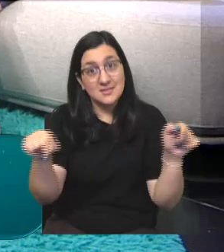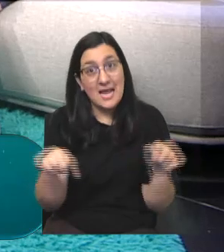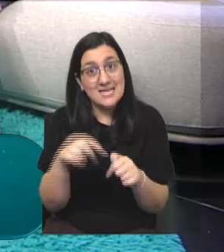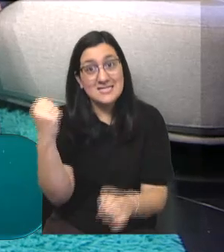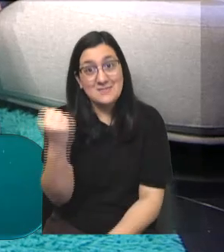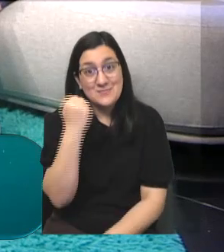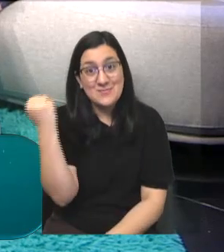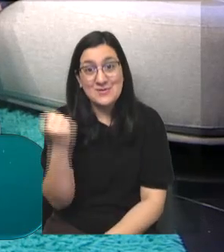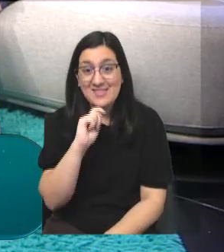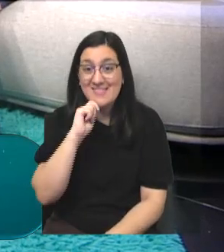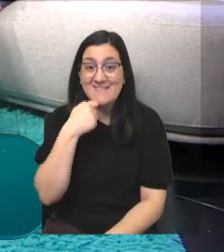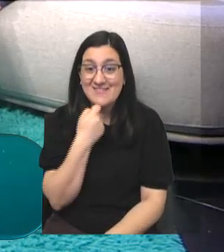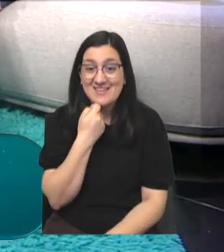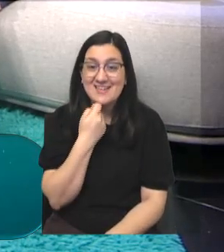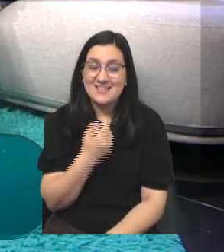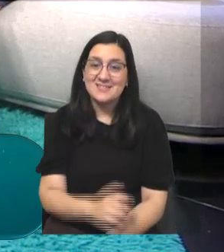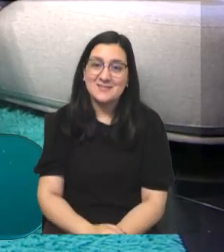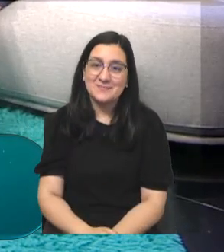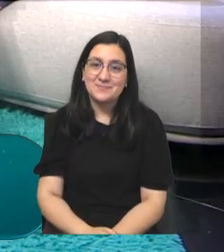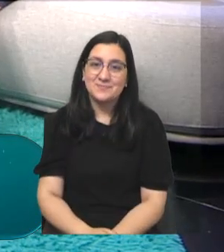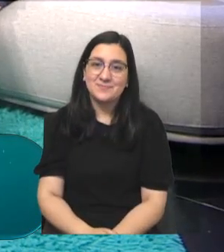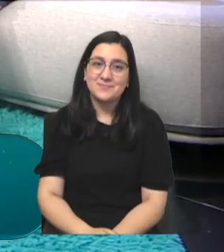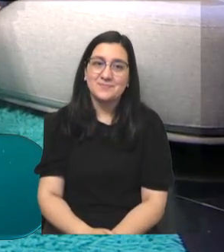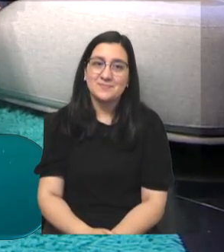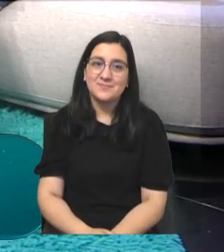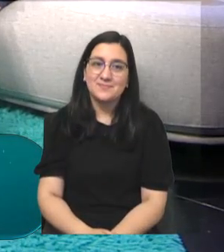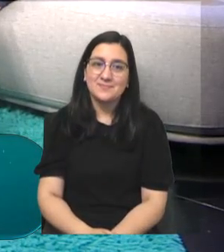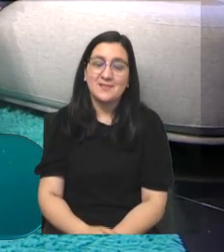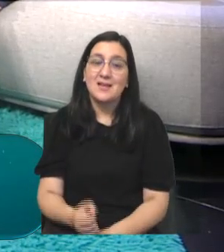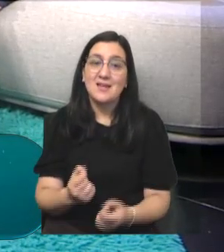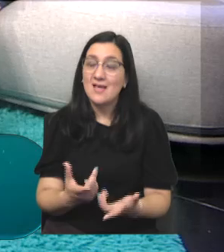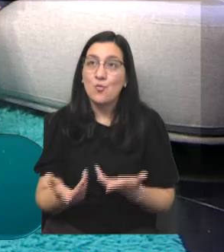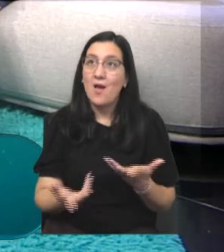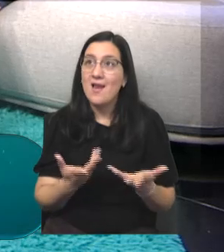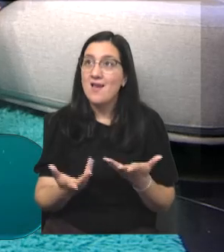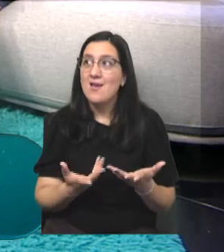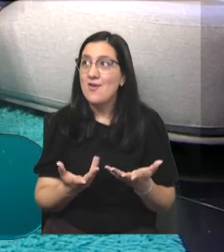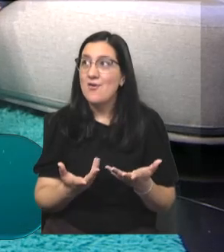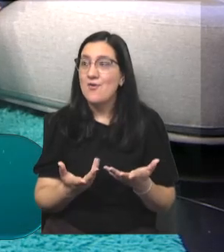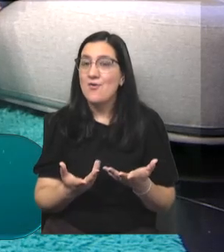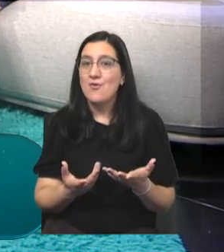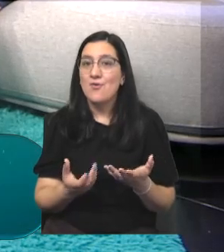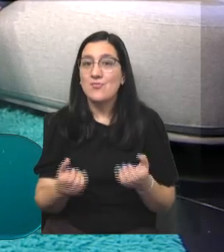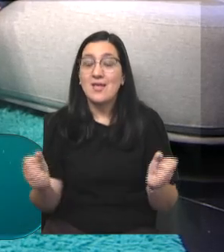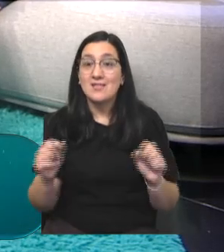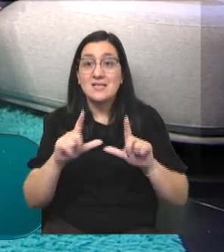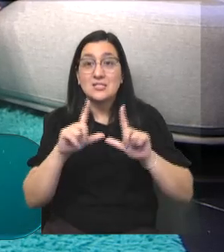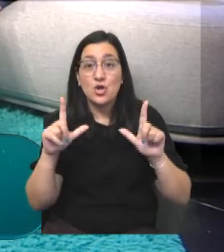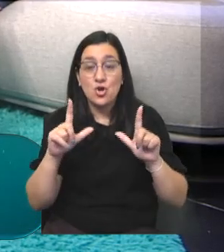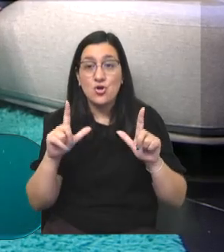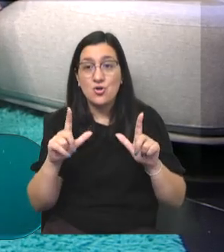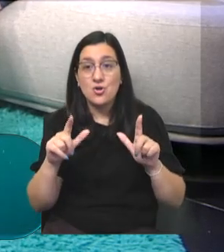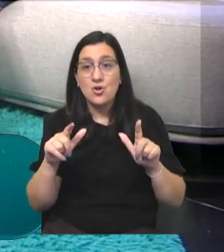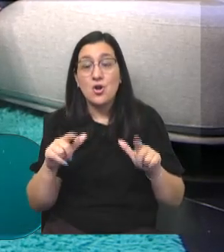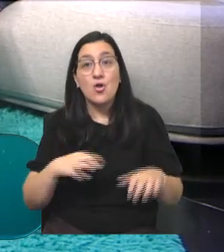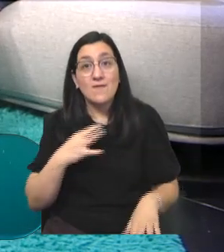son alucinantes, sí, ahora en esta, que también le da como un marco, ¿no? De, bueno, atención, lo que vamos a vivir acá